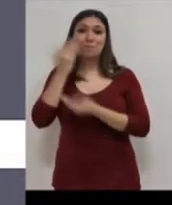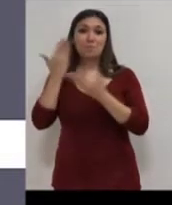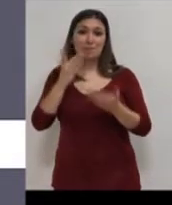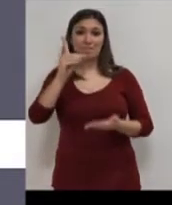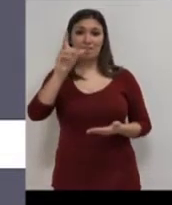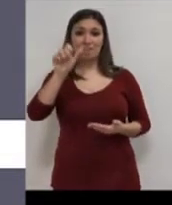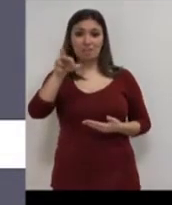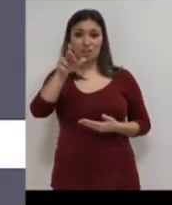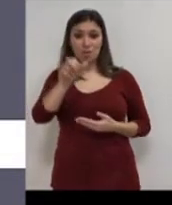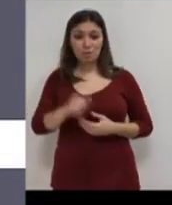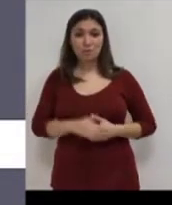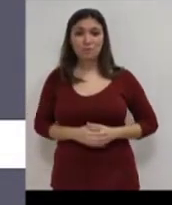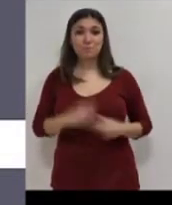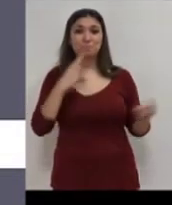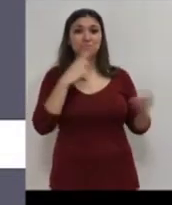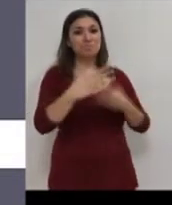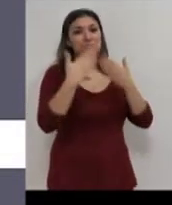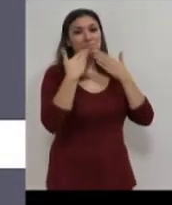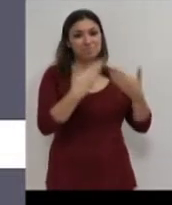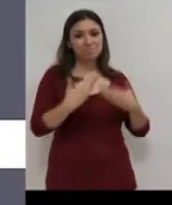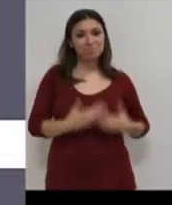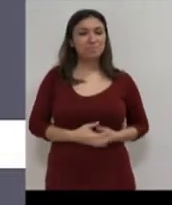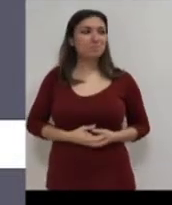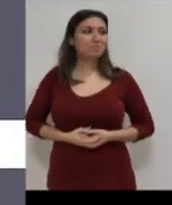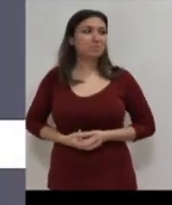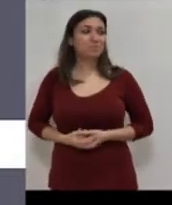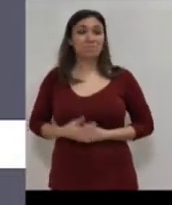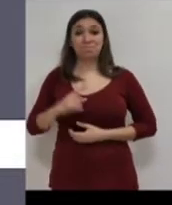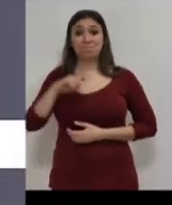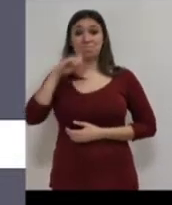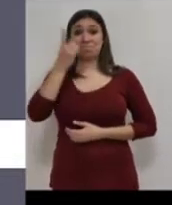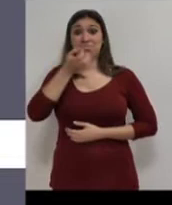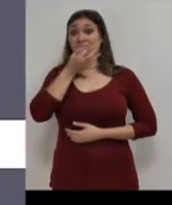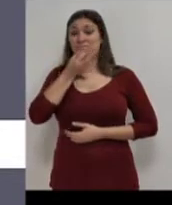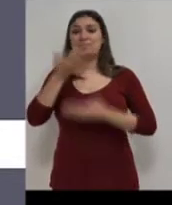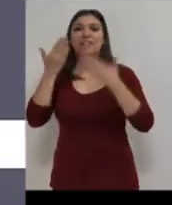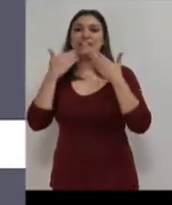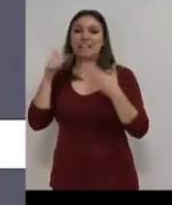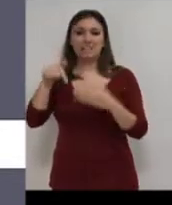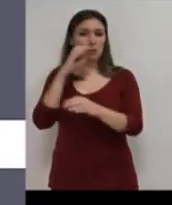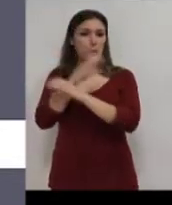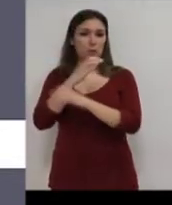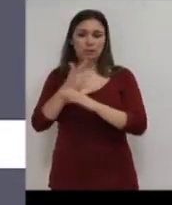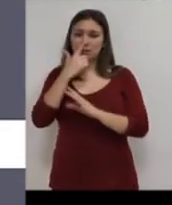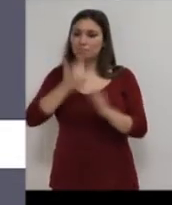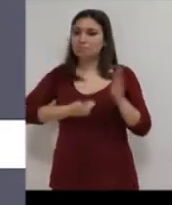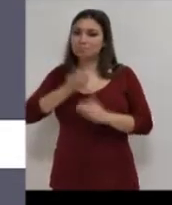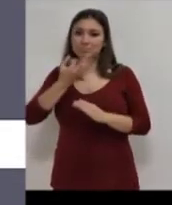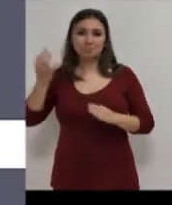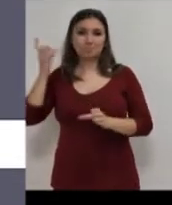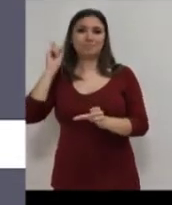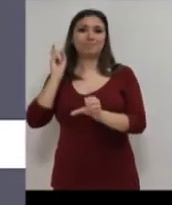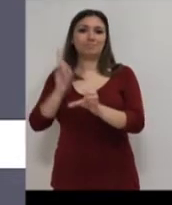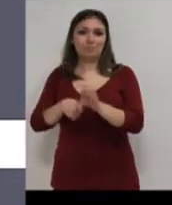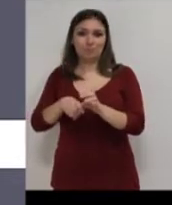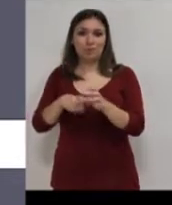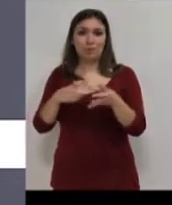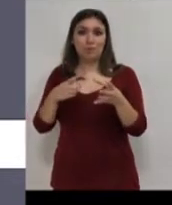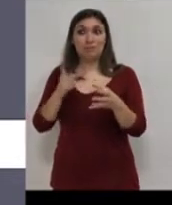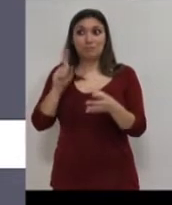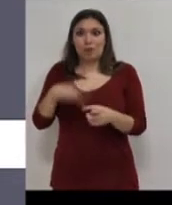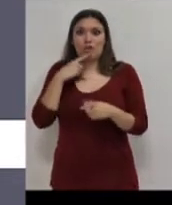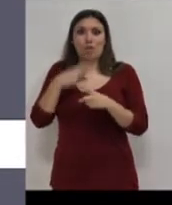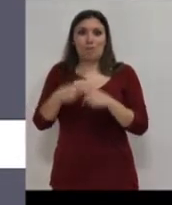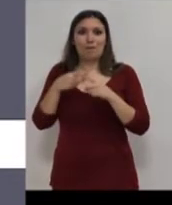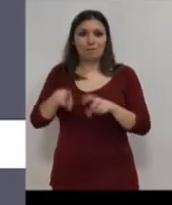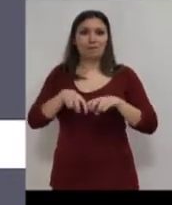mediados del año pasado, ¿no? Daura, bienvenida. Muchas gracias. Antes que nada, agradecer a Senta la